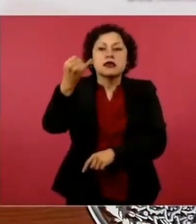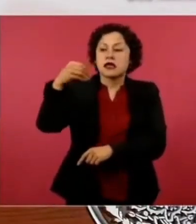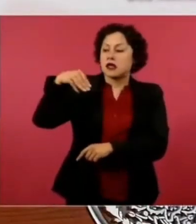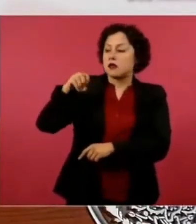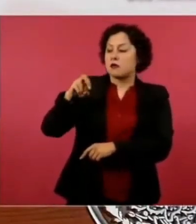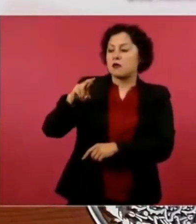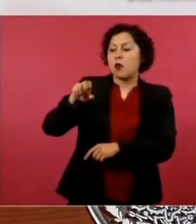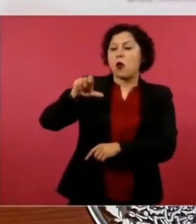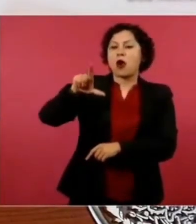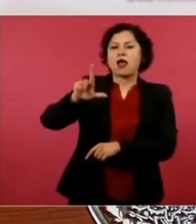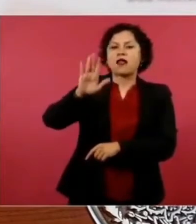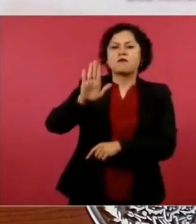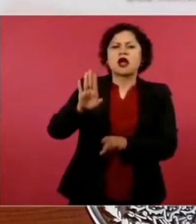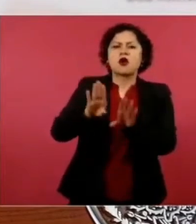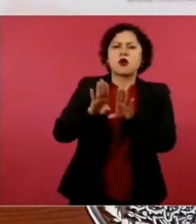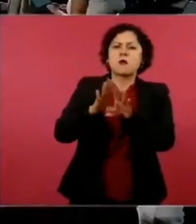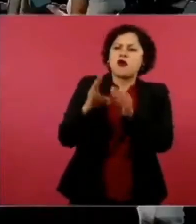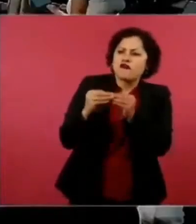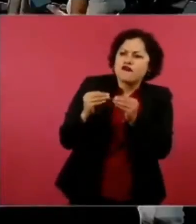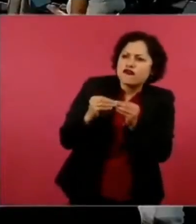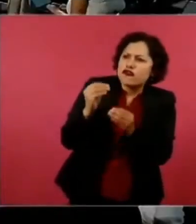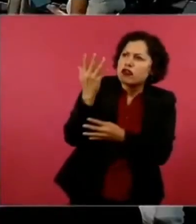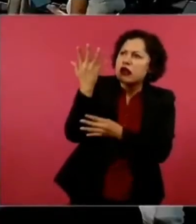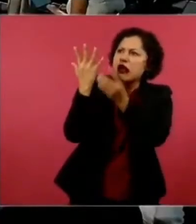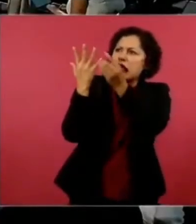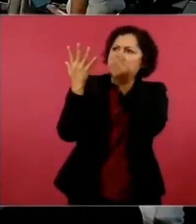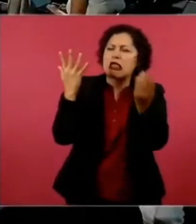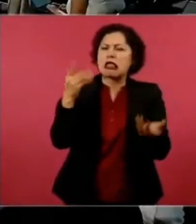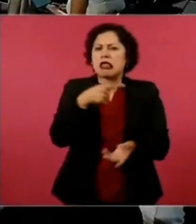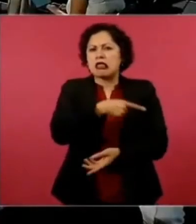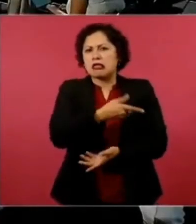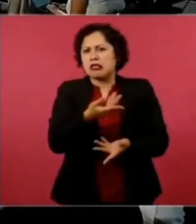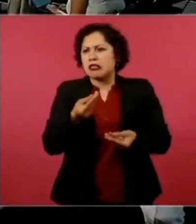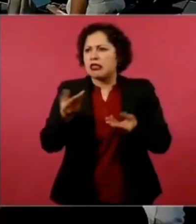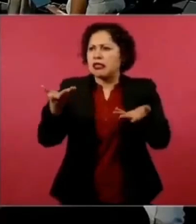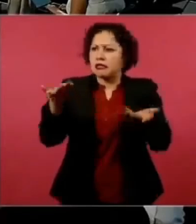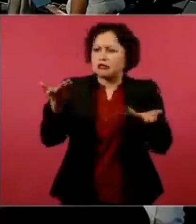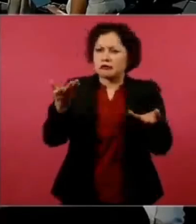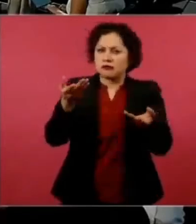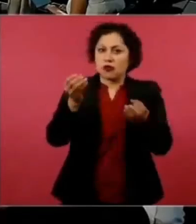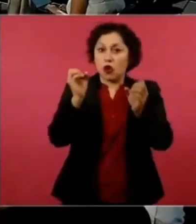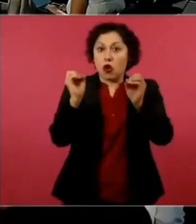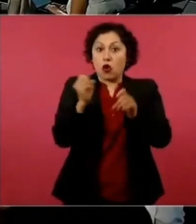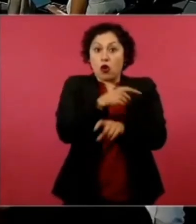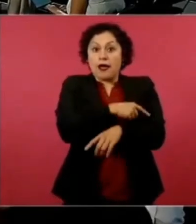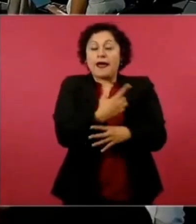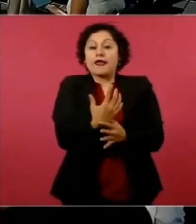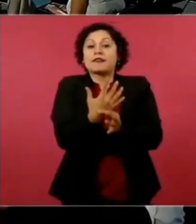Y que el que no transaba no avanzaba.